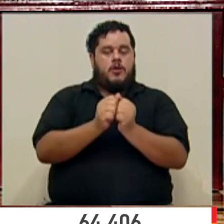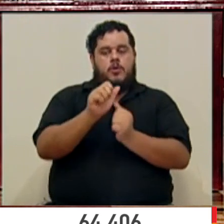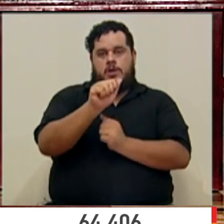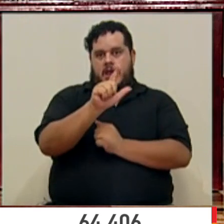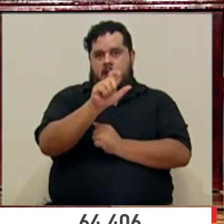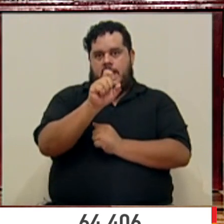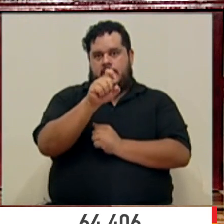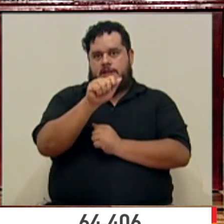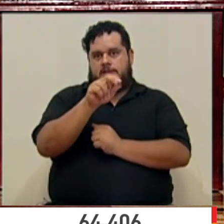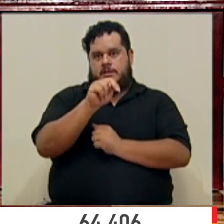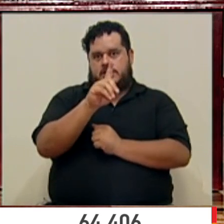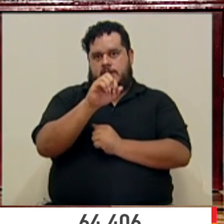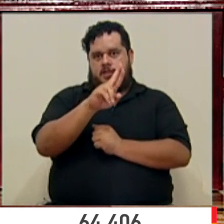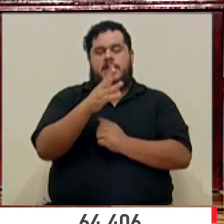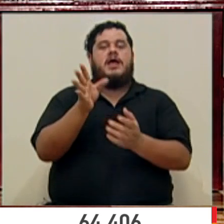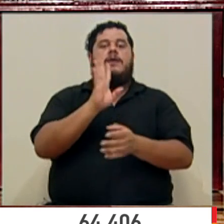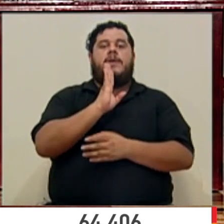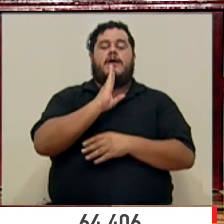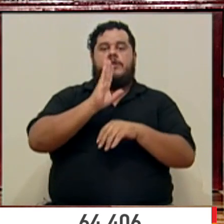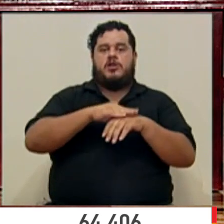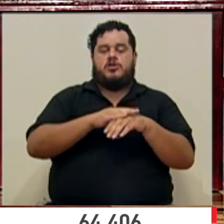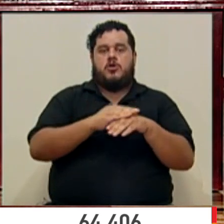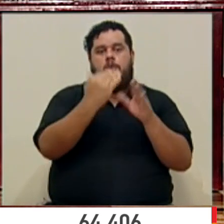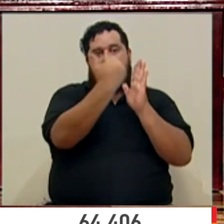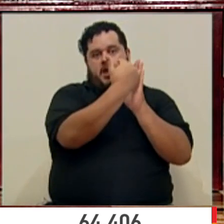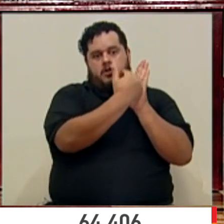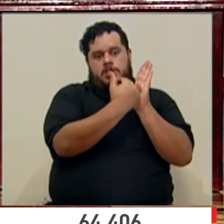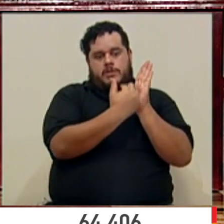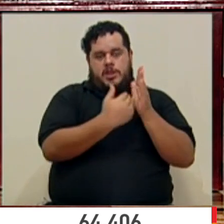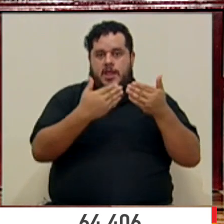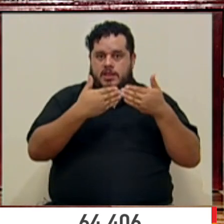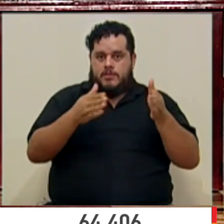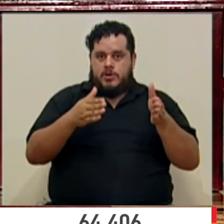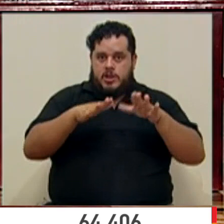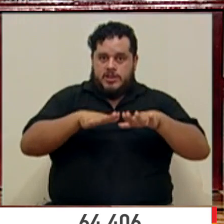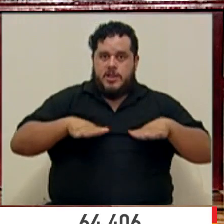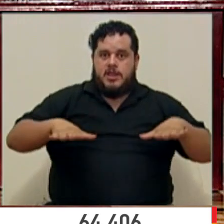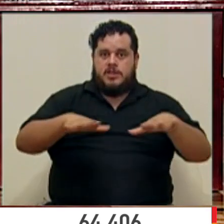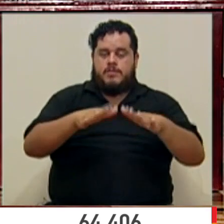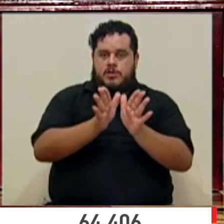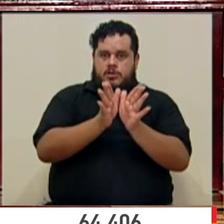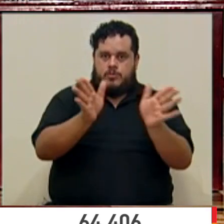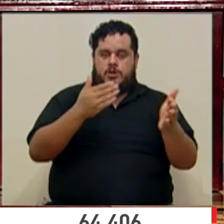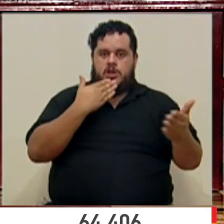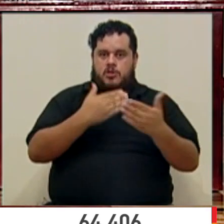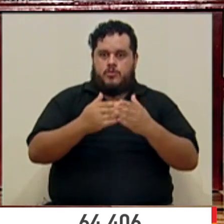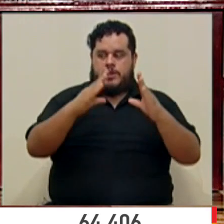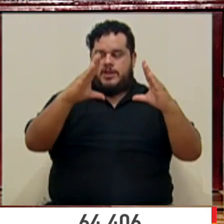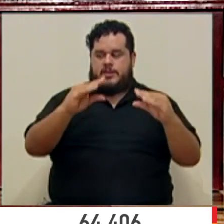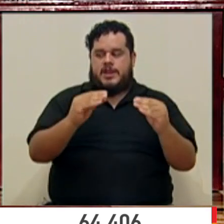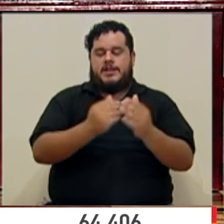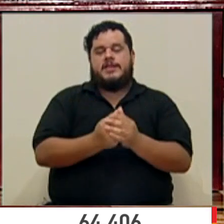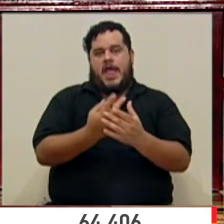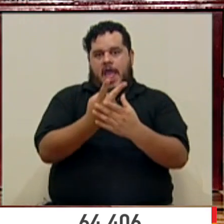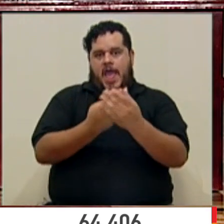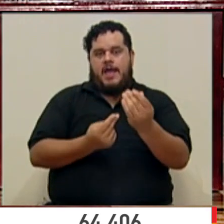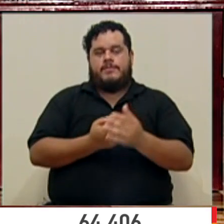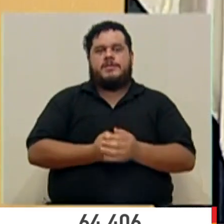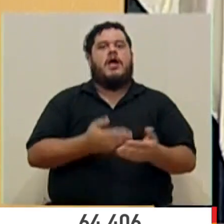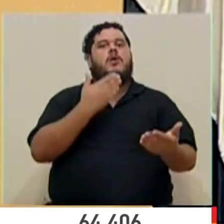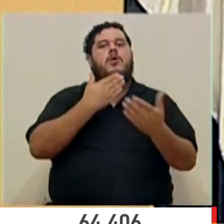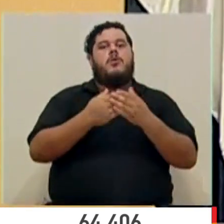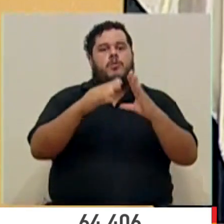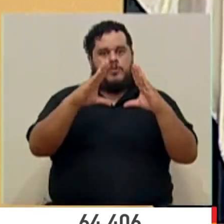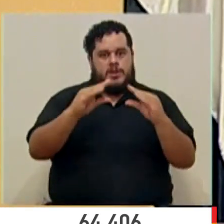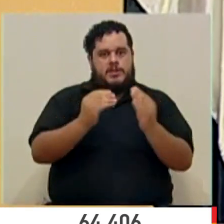Alexander nos conversarán sobre los lineamientos de apertura de espacios públicos. Muy buenas tardes a ambas. Muy